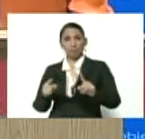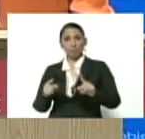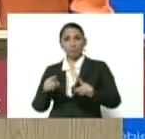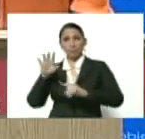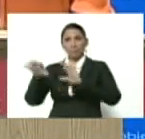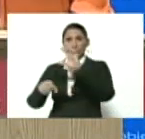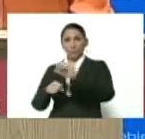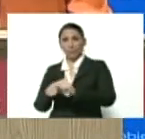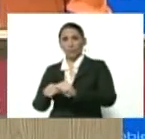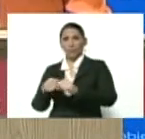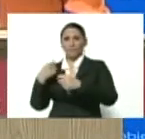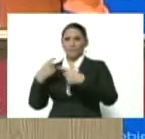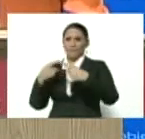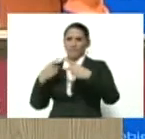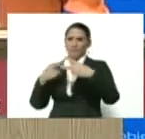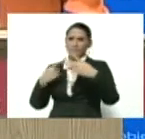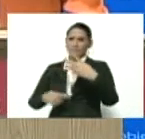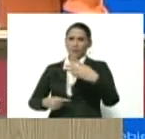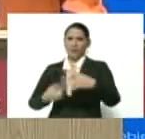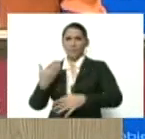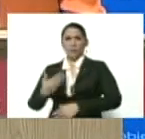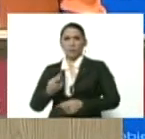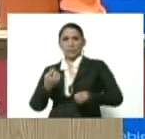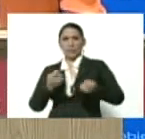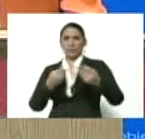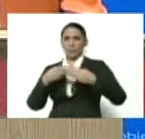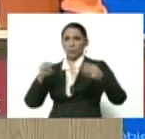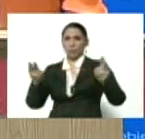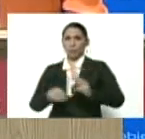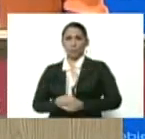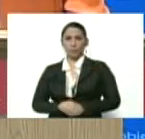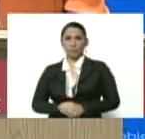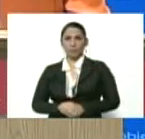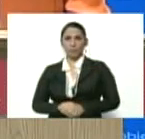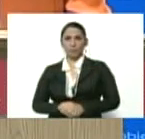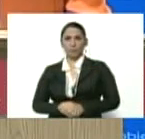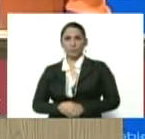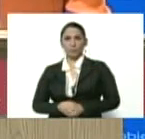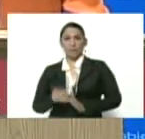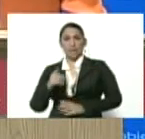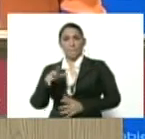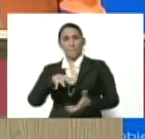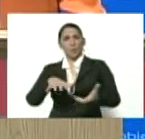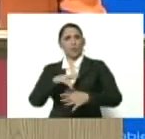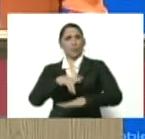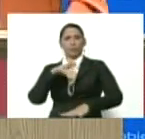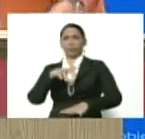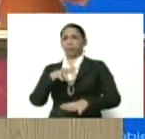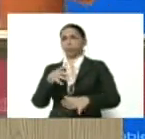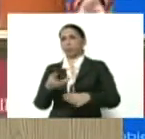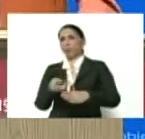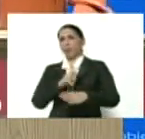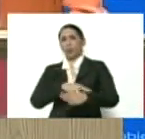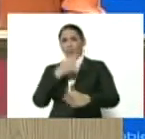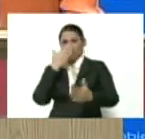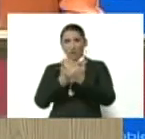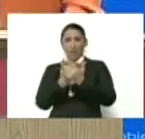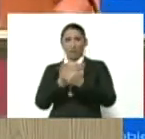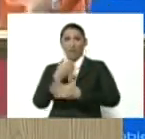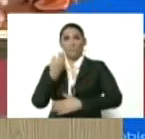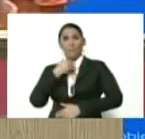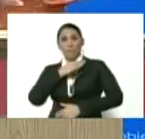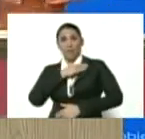adquirir repuestos e insumos para los servicios públicos. Es un problema mayor. Frente a la